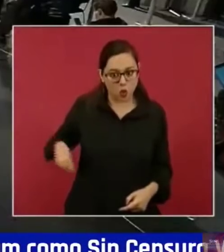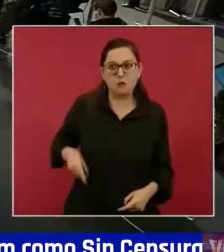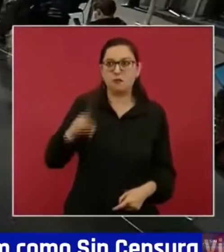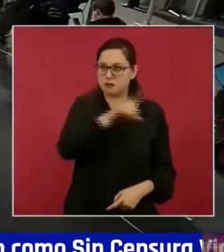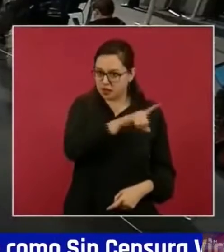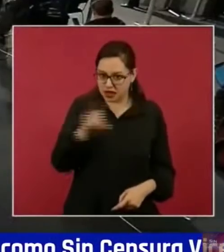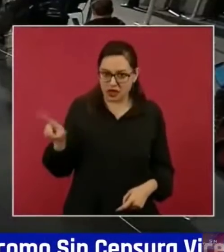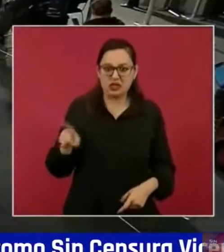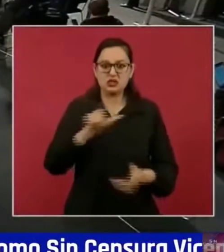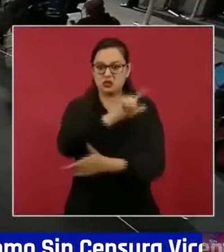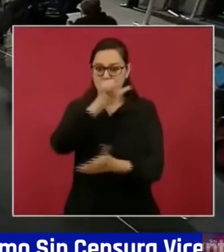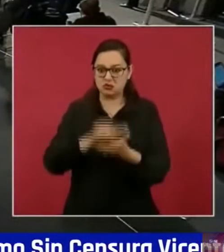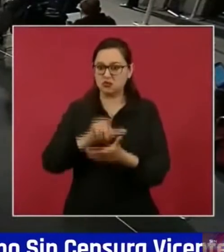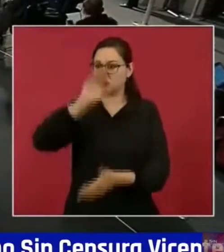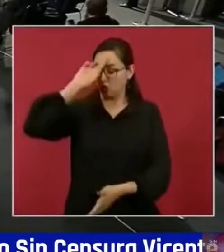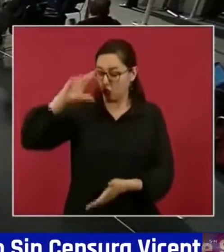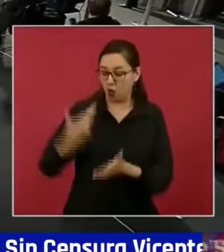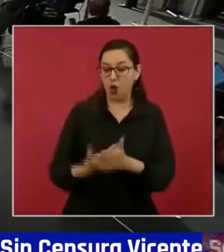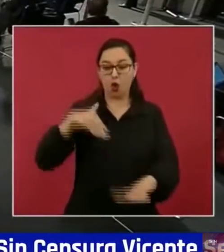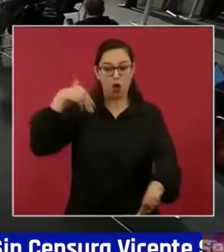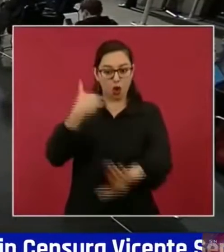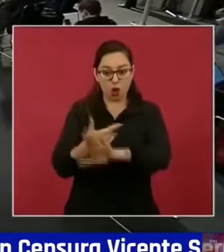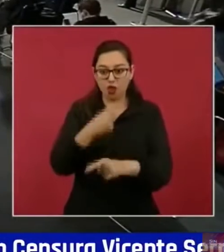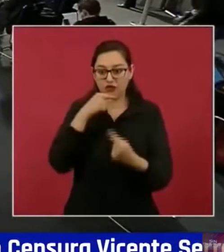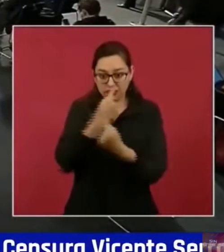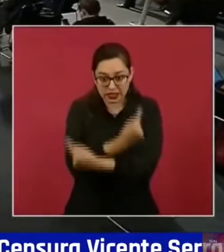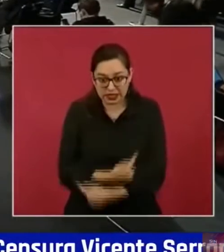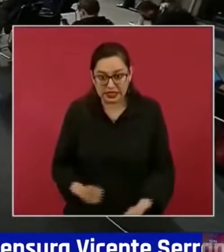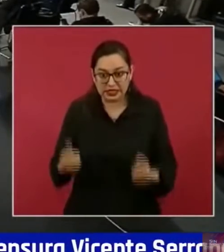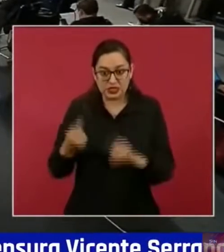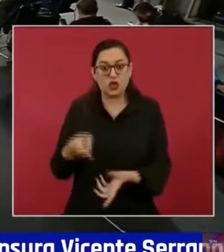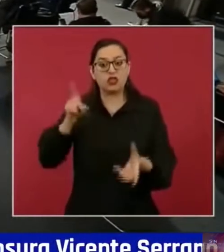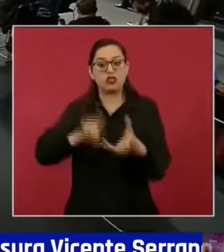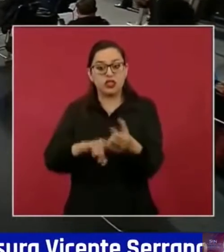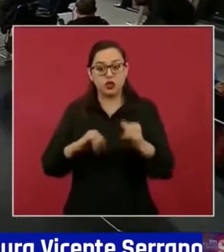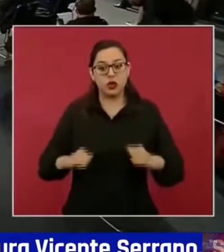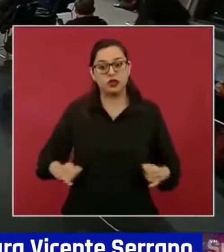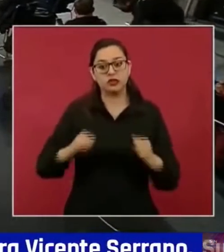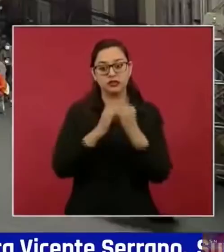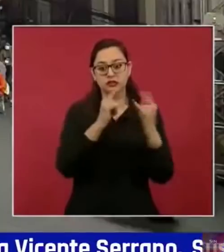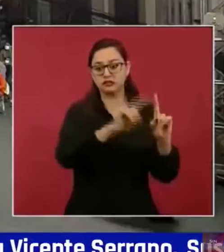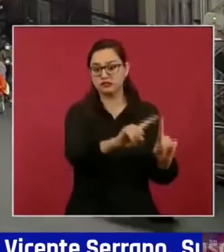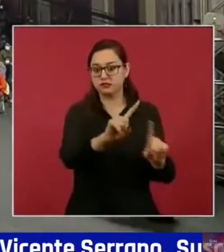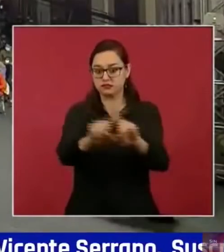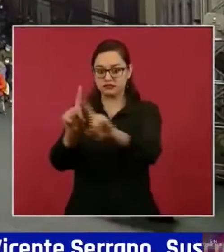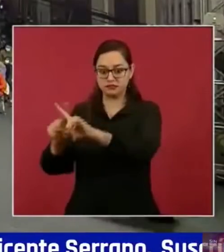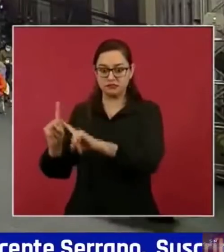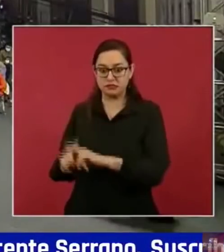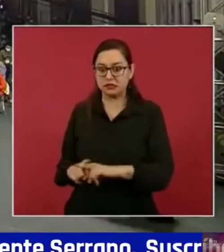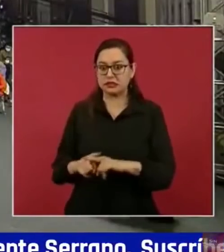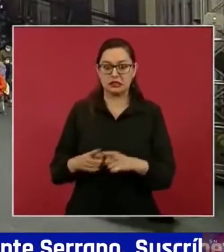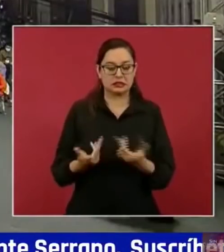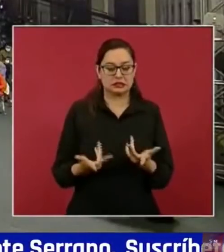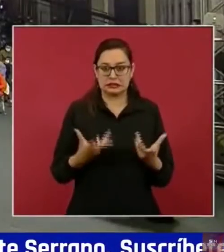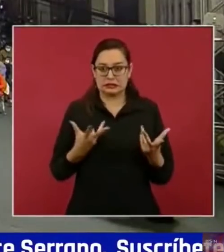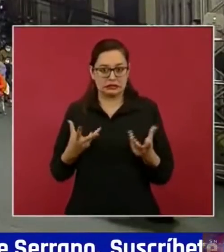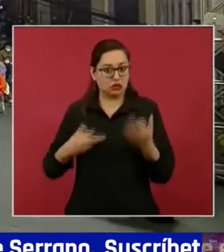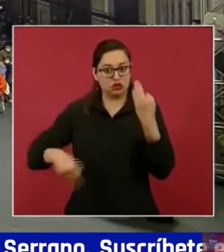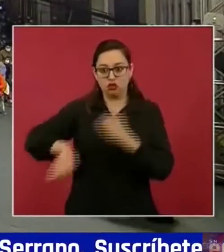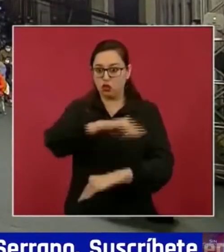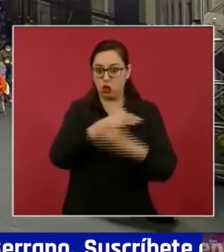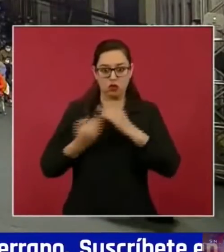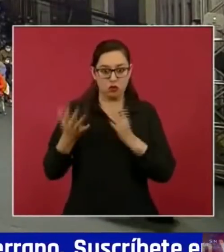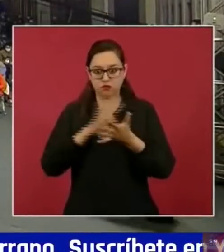él, porque todas las instituciones que estuvieron implicadas operaron para este encubrimiento, e incluso